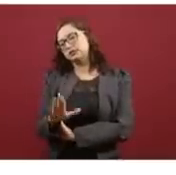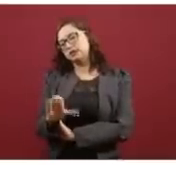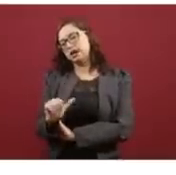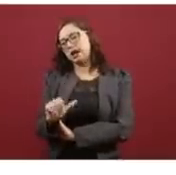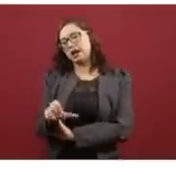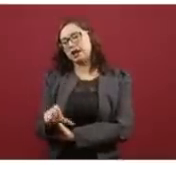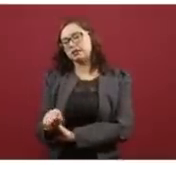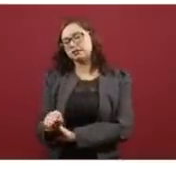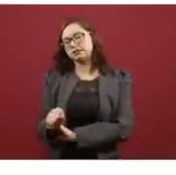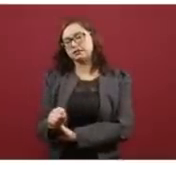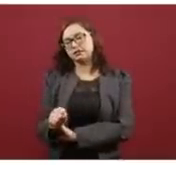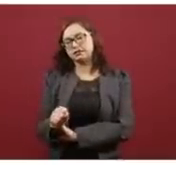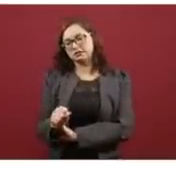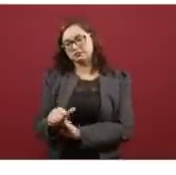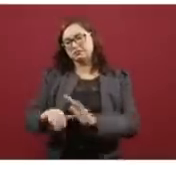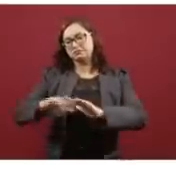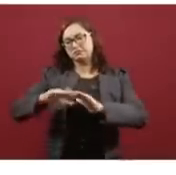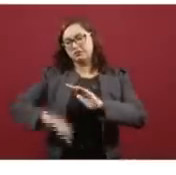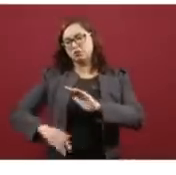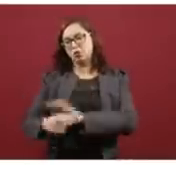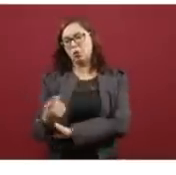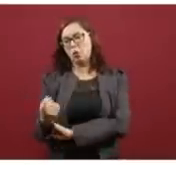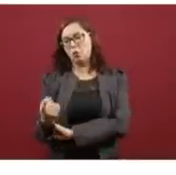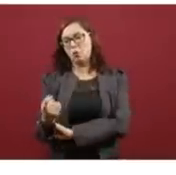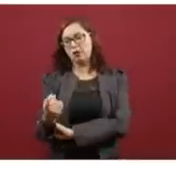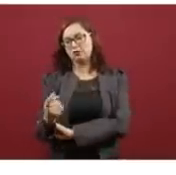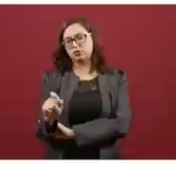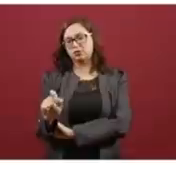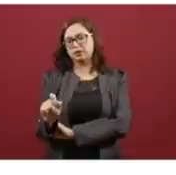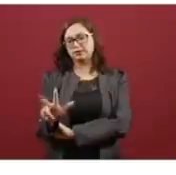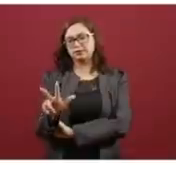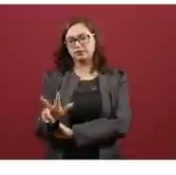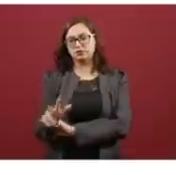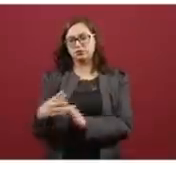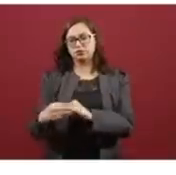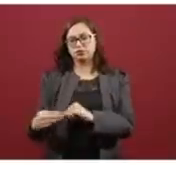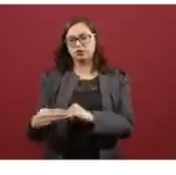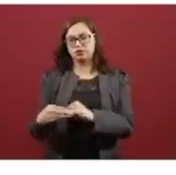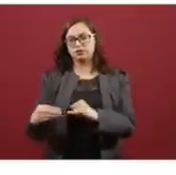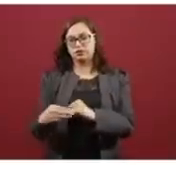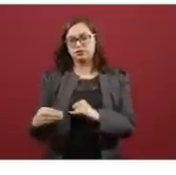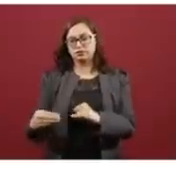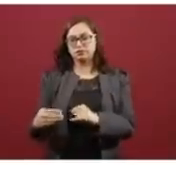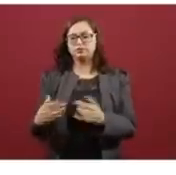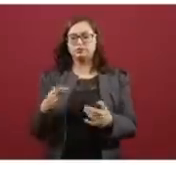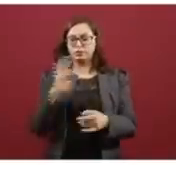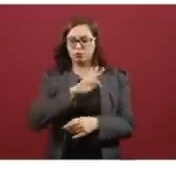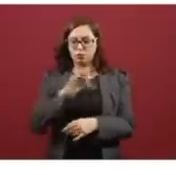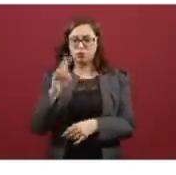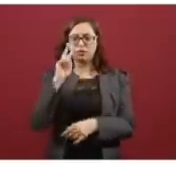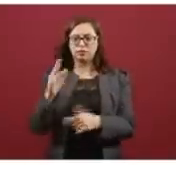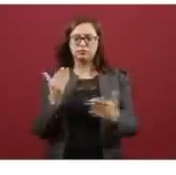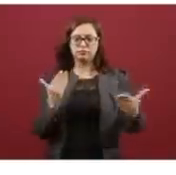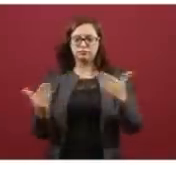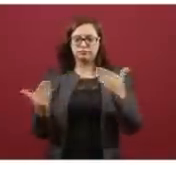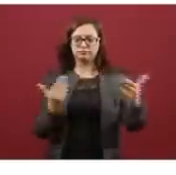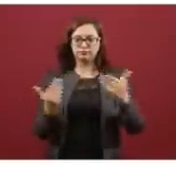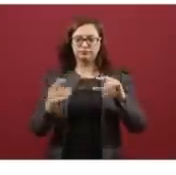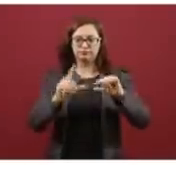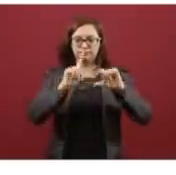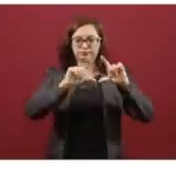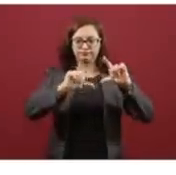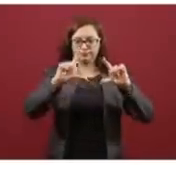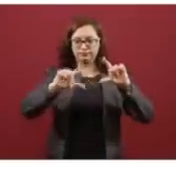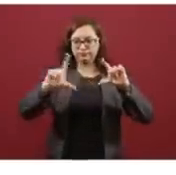un precio promedio al público de sus gasolineras de 1956 por litro y ahí tenemos nosotros los franquiciatarios de